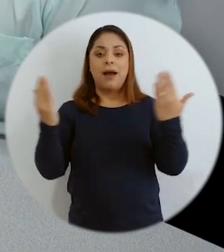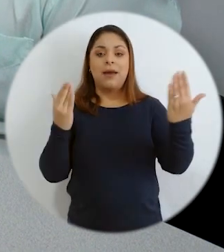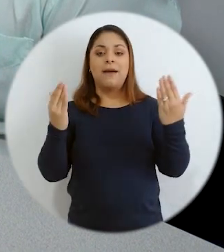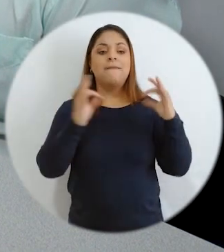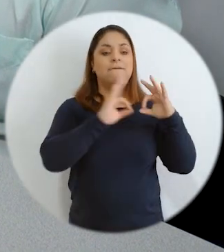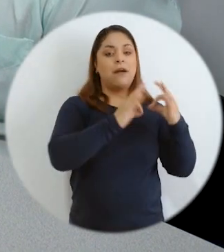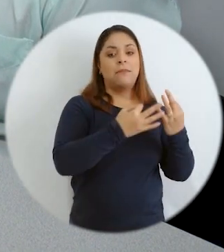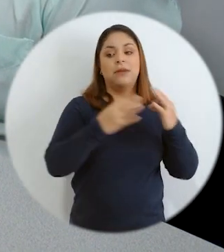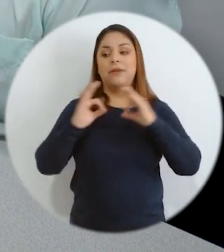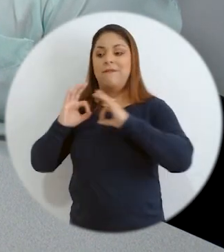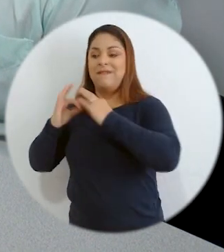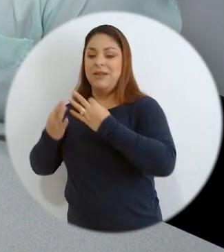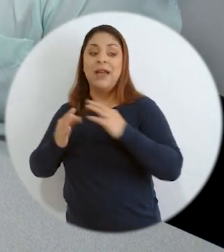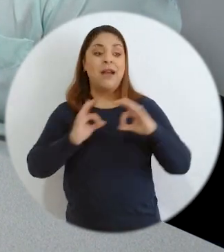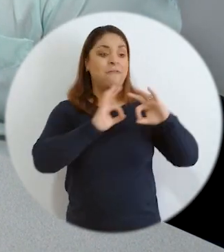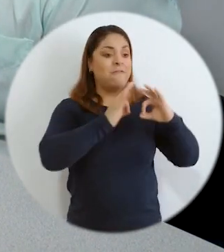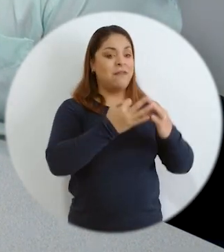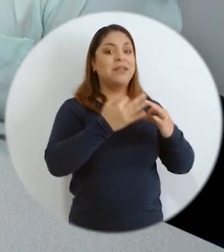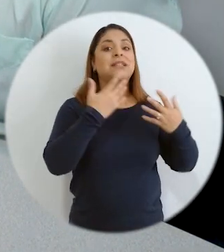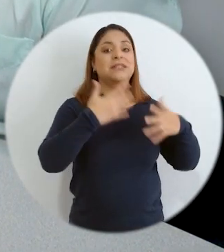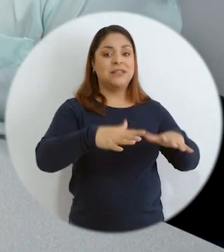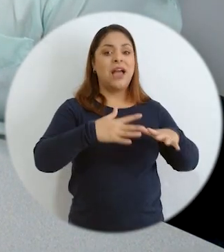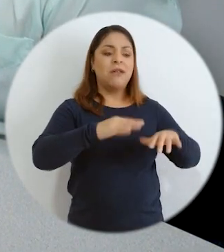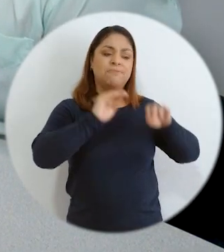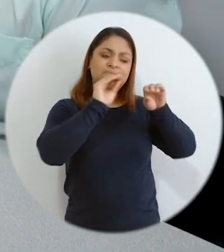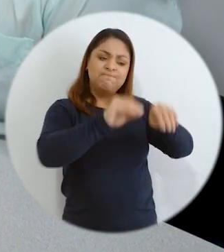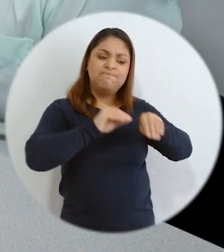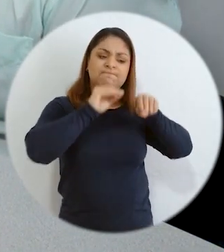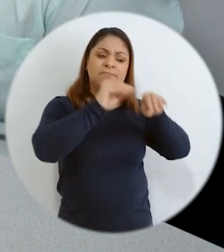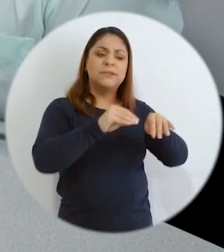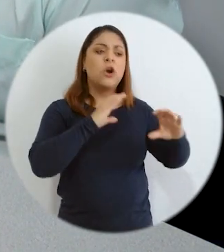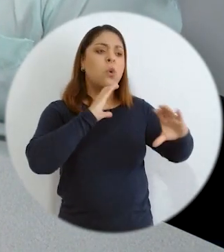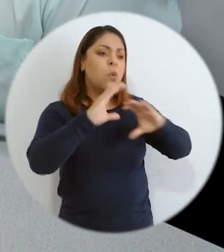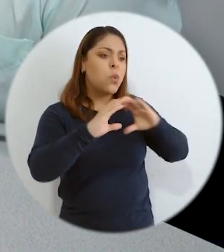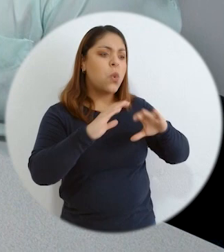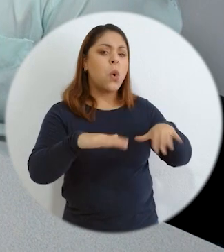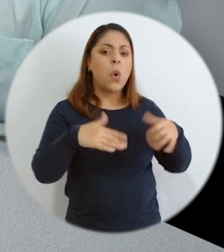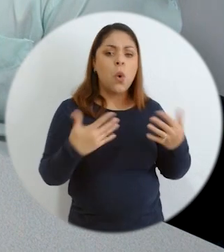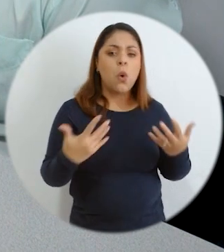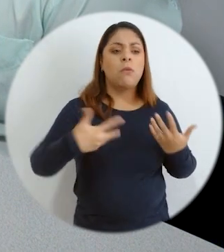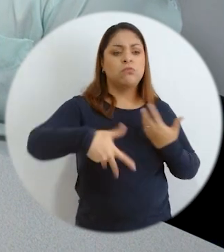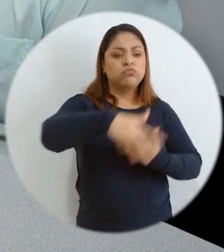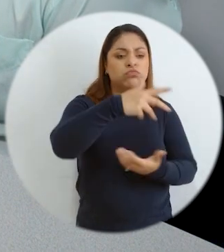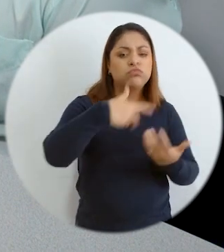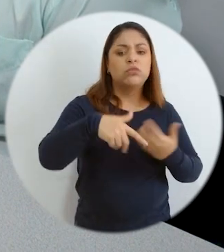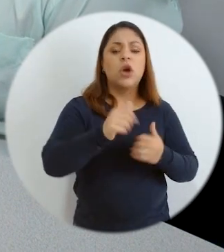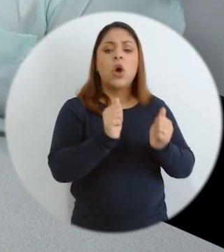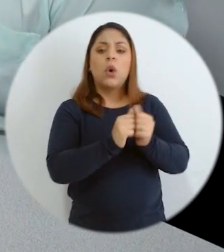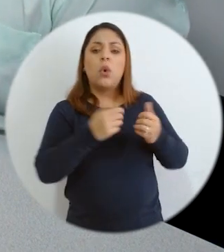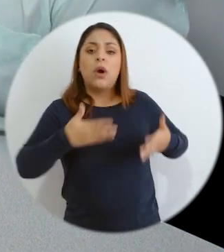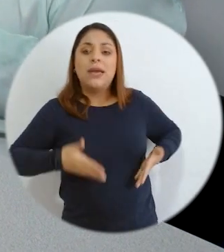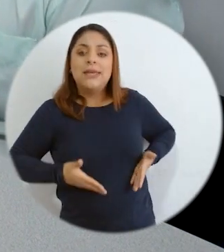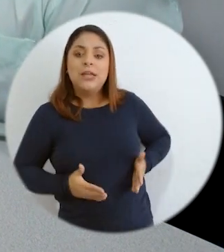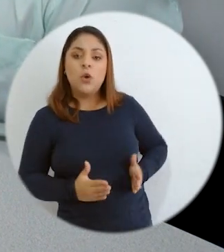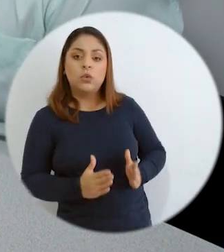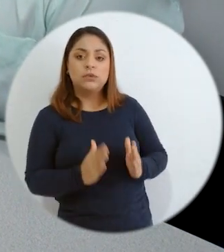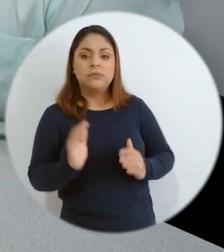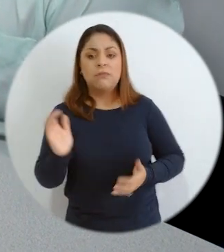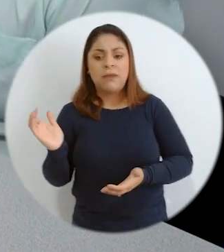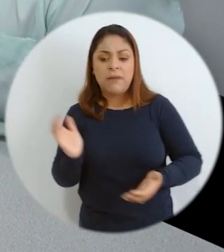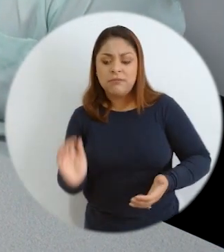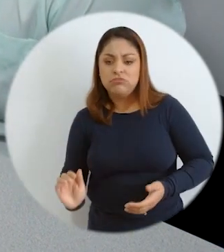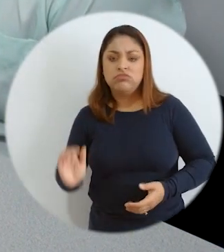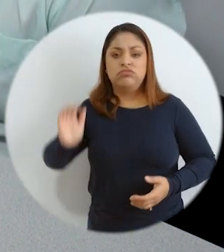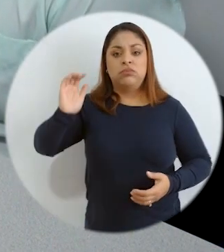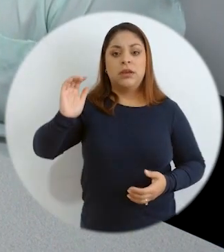comparan grupos de familias que han recibido capacitación y asesoría sobre cómo estimular, conversar, relacionarse con los hijos, sobre